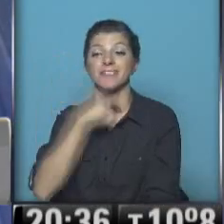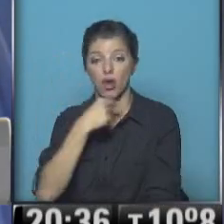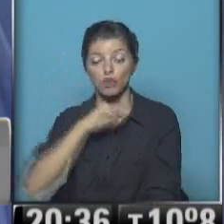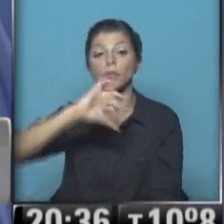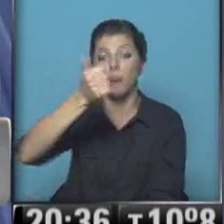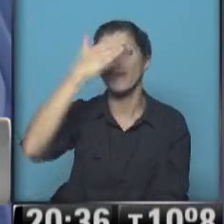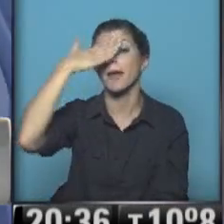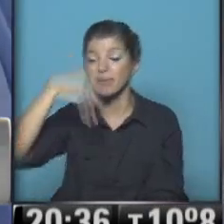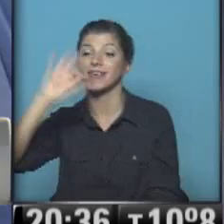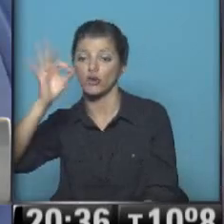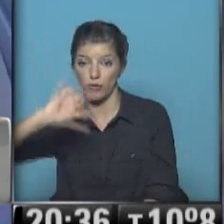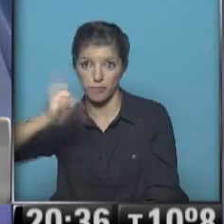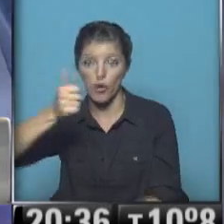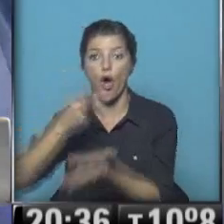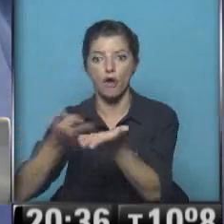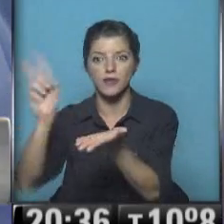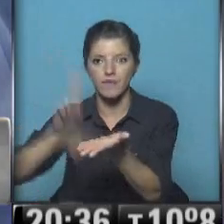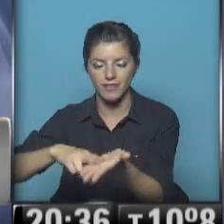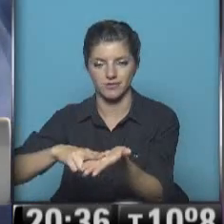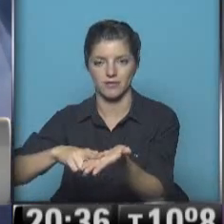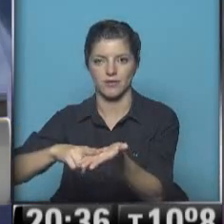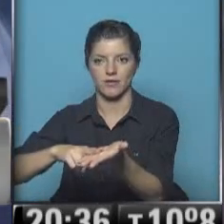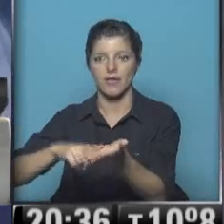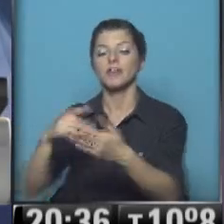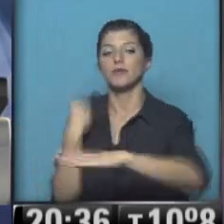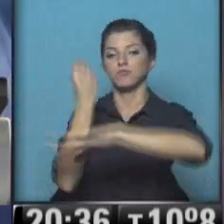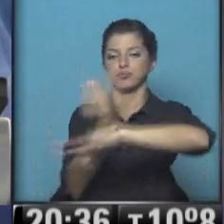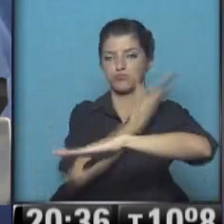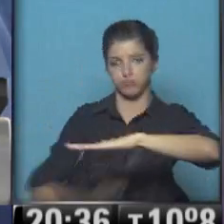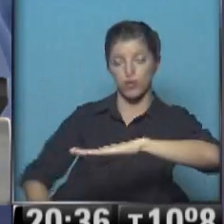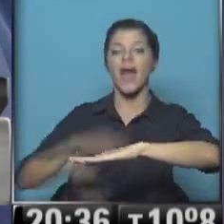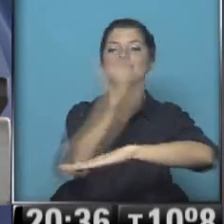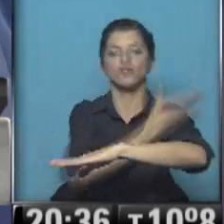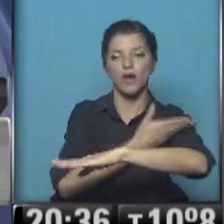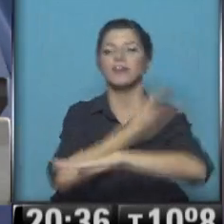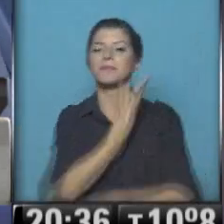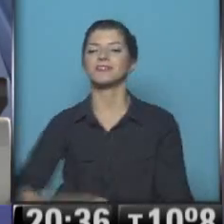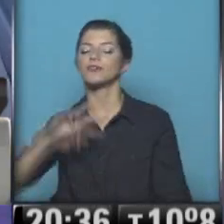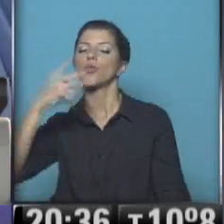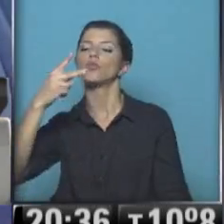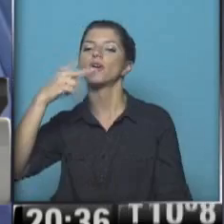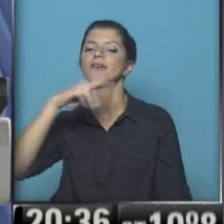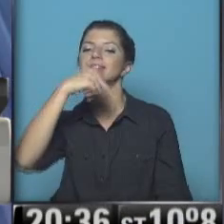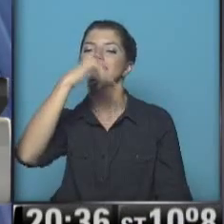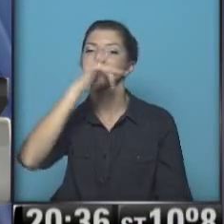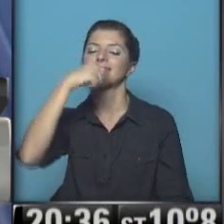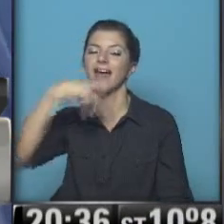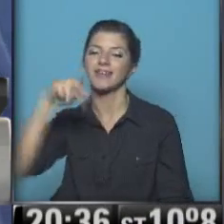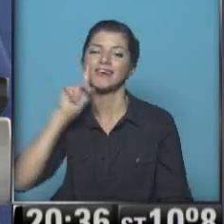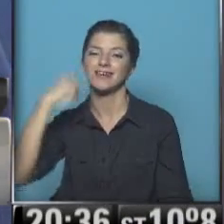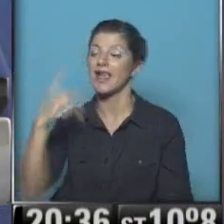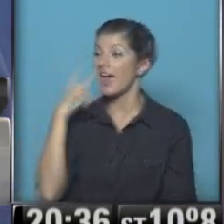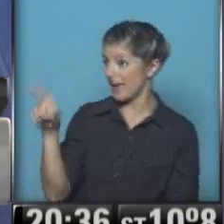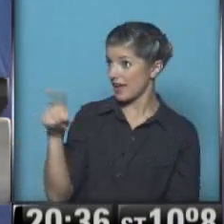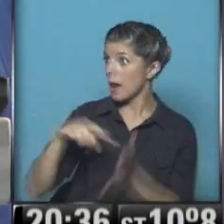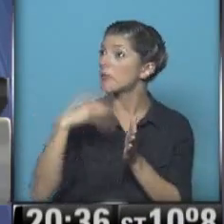las elecciones de octubre y tener en la conducción, en el gobierno, a Scioli y Zanini para seguir profundizando. ¿La provincia de Buenos Aires? La provincia de Buenos Aires, acá estamos